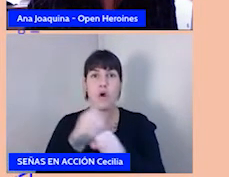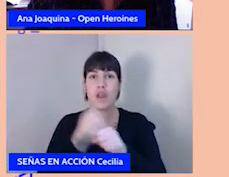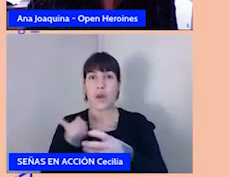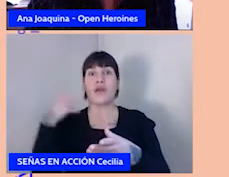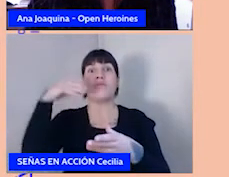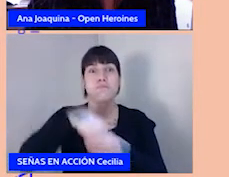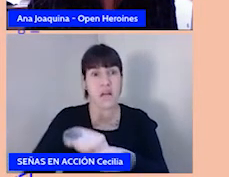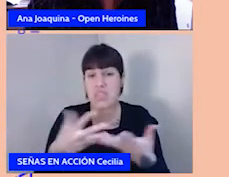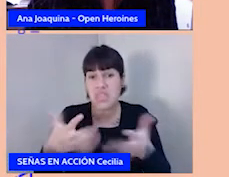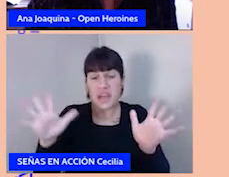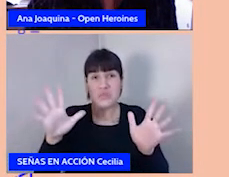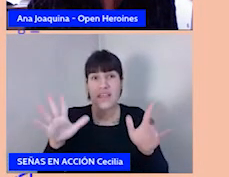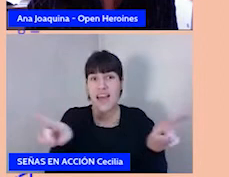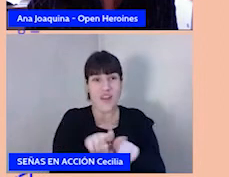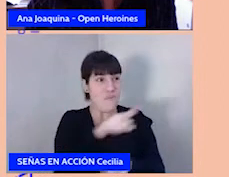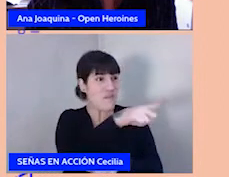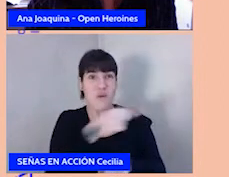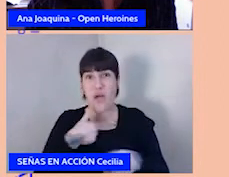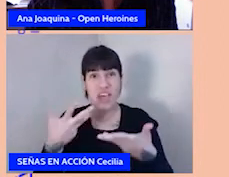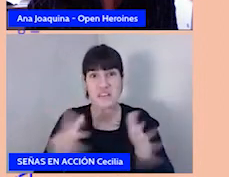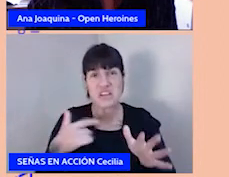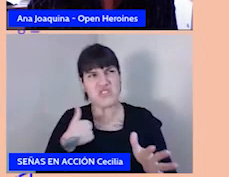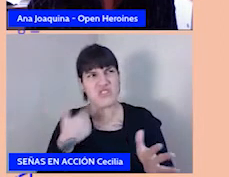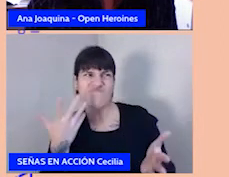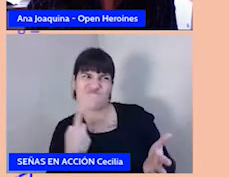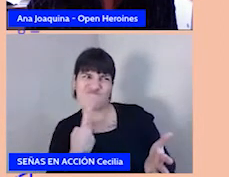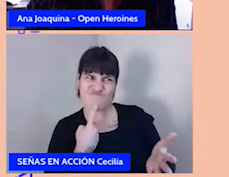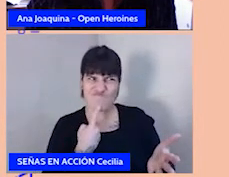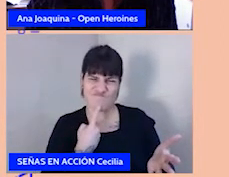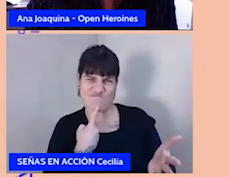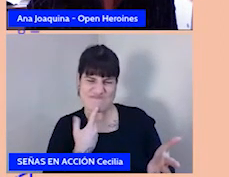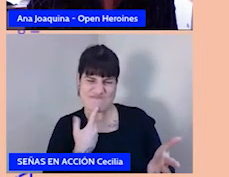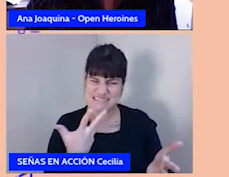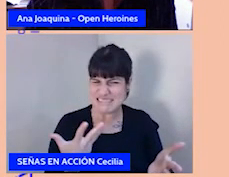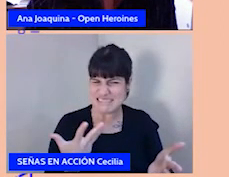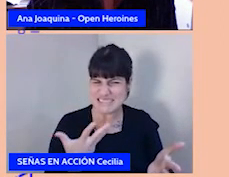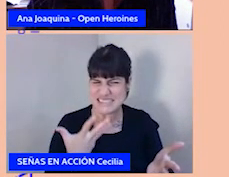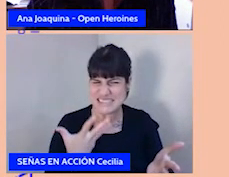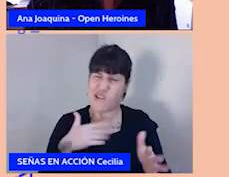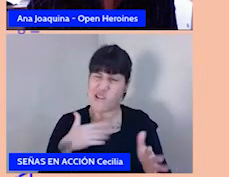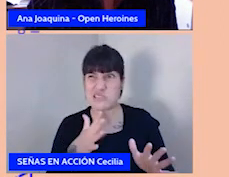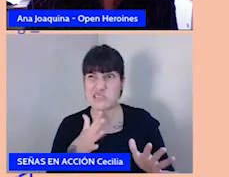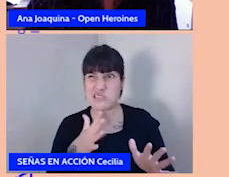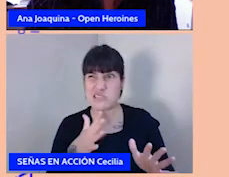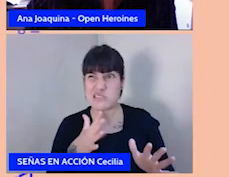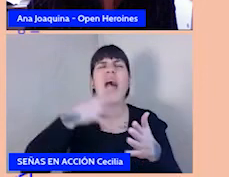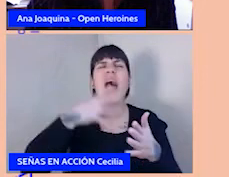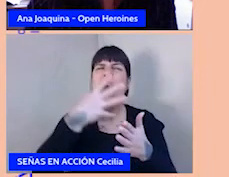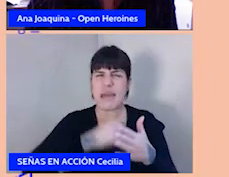llegan de pronto. A lo mejor no estás del todo convencida, pero lo acepté y ahora me cambió la vida, ¿no?